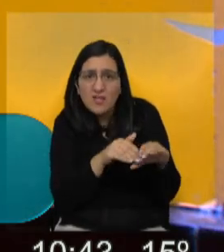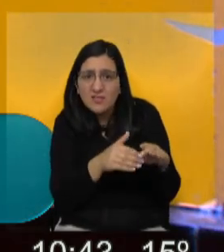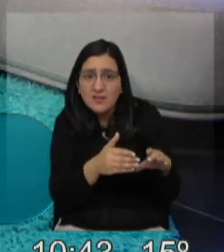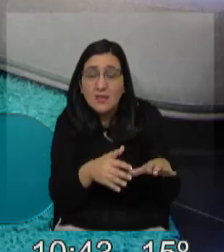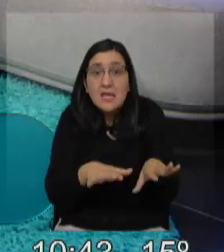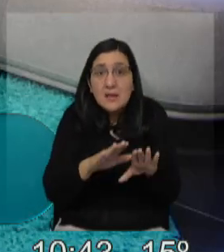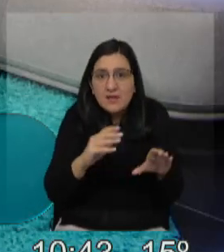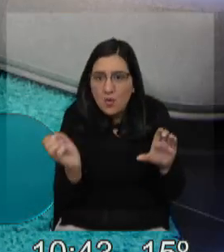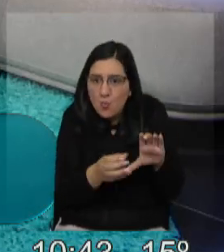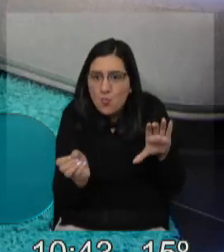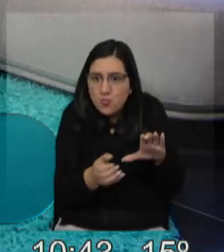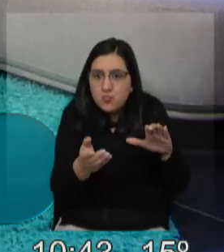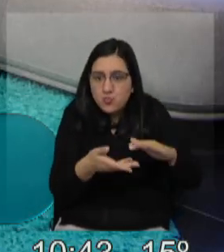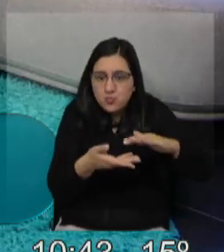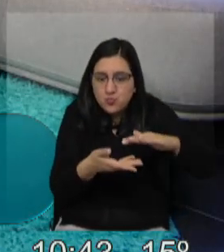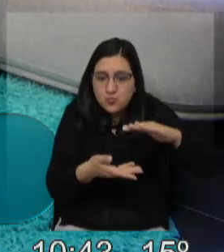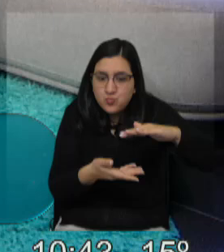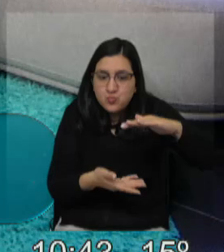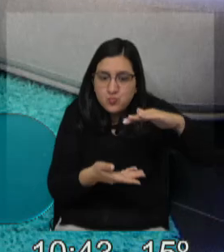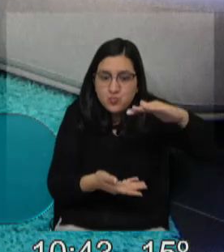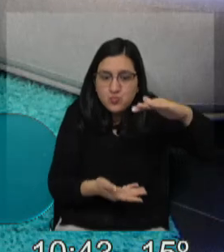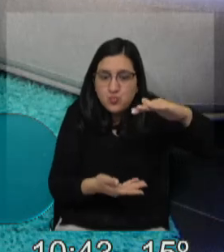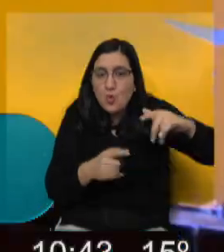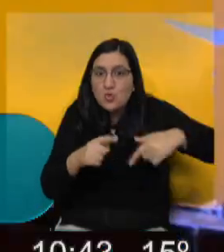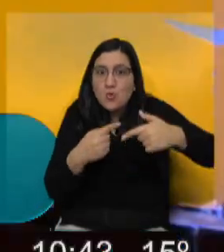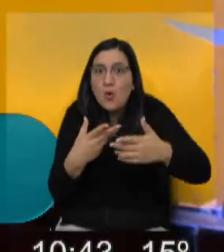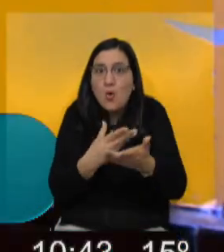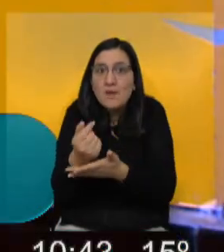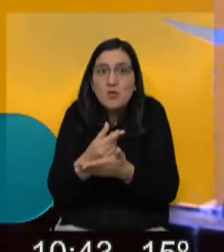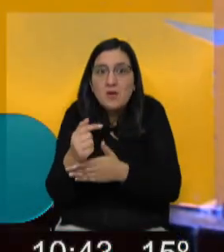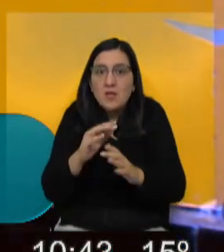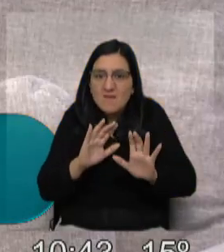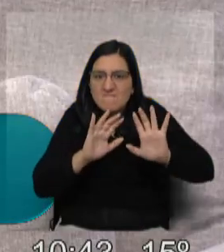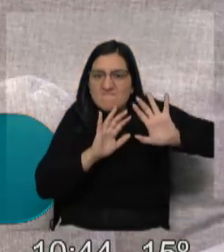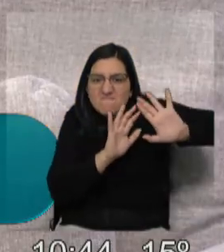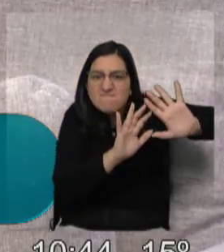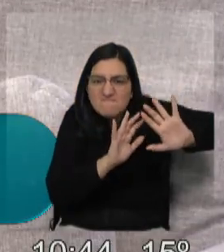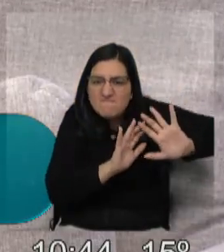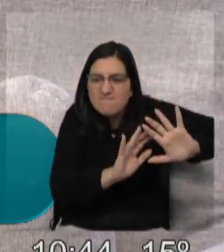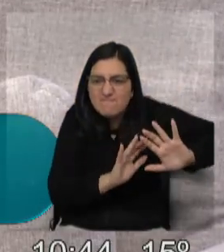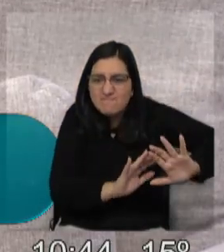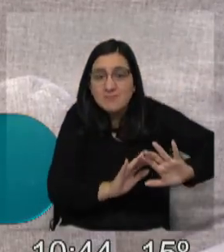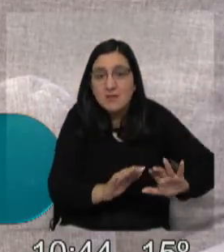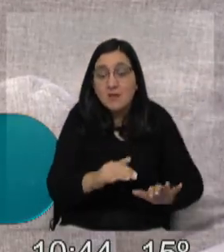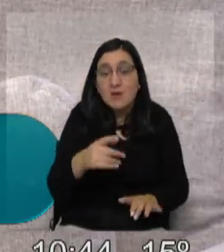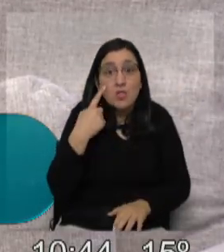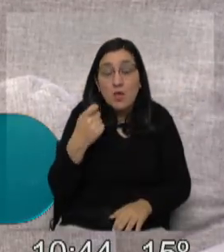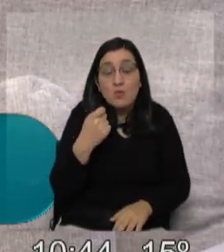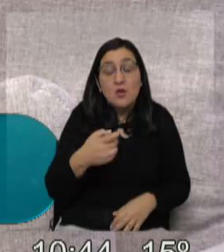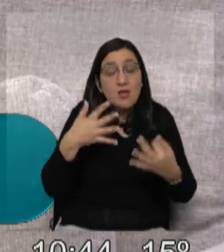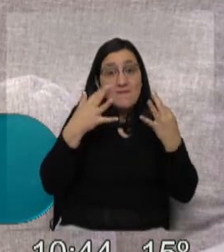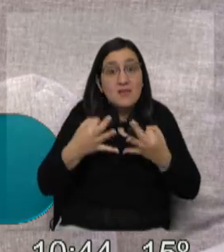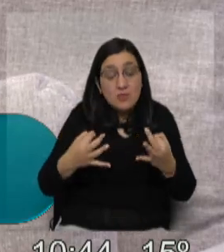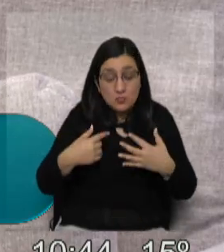repente acumulamos ropa que no sabemos ni qué tenemos y seguimos comprando. Seguimos comprando y no vemos lo que realmente